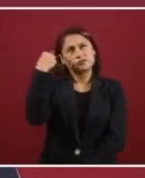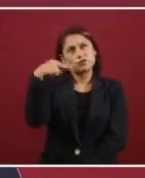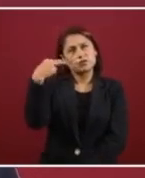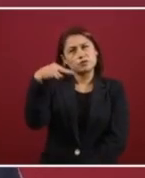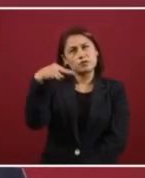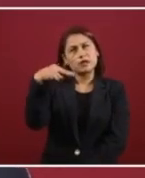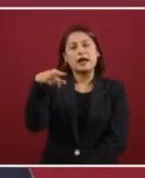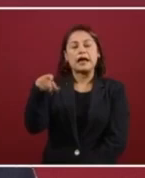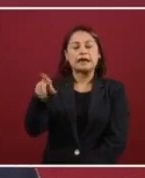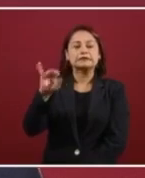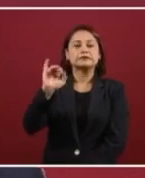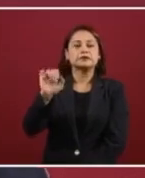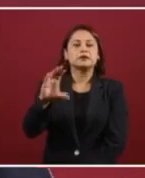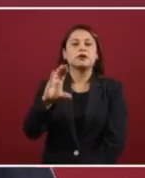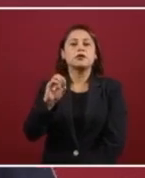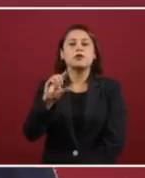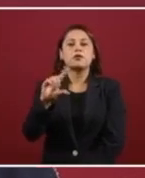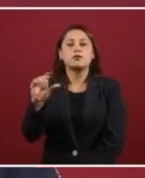Collado,